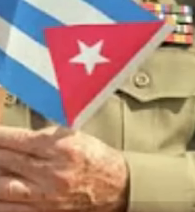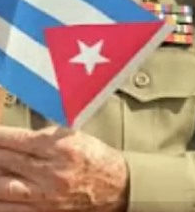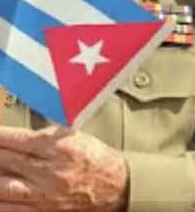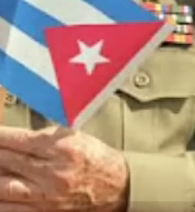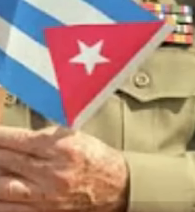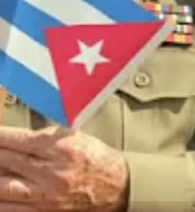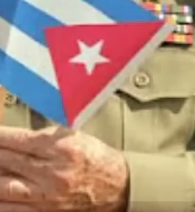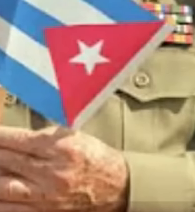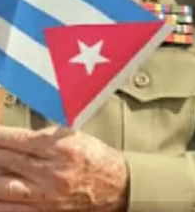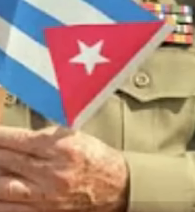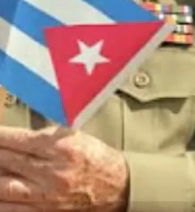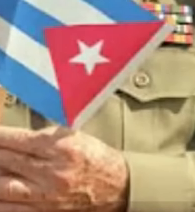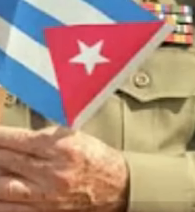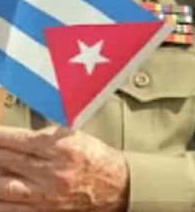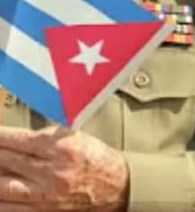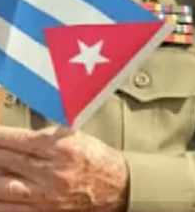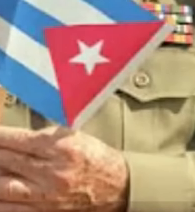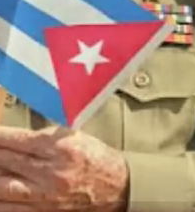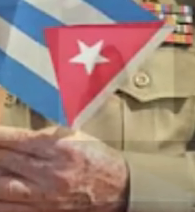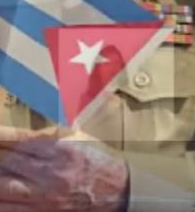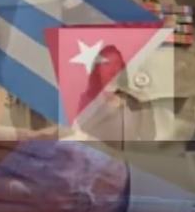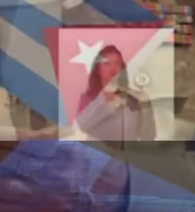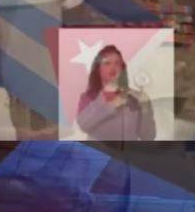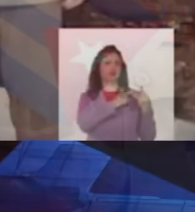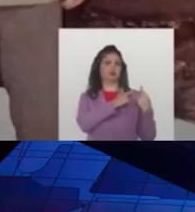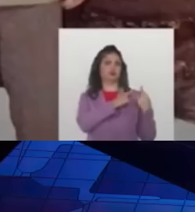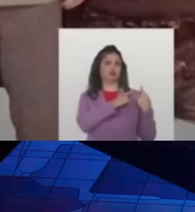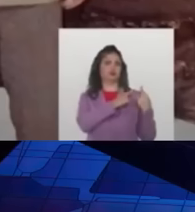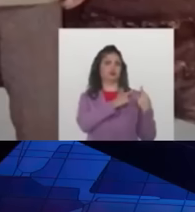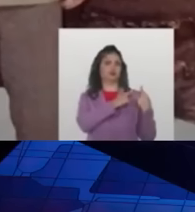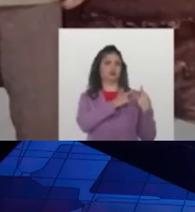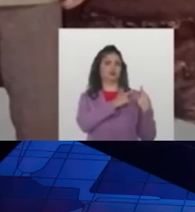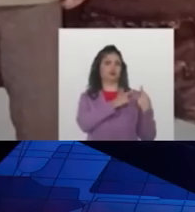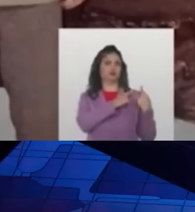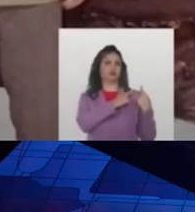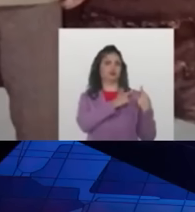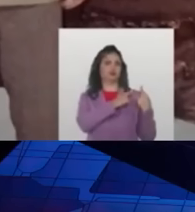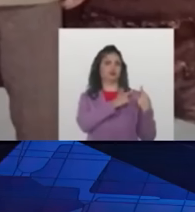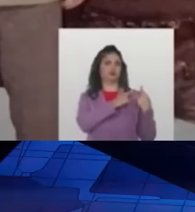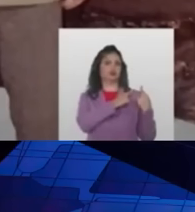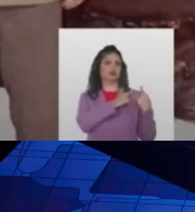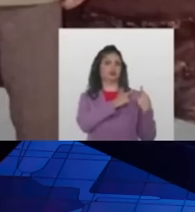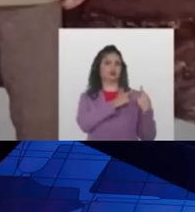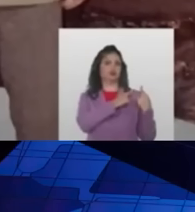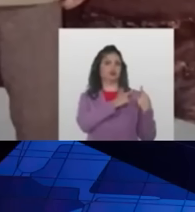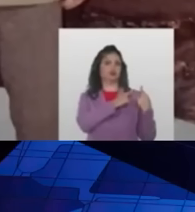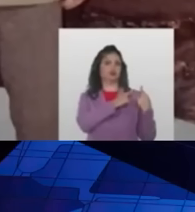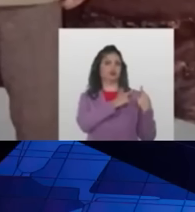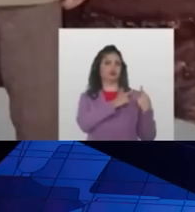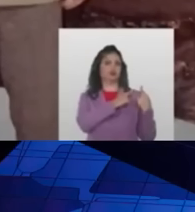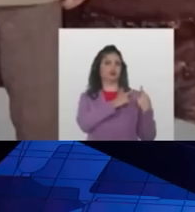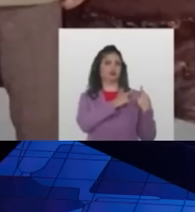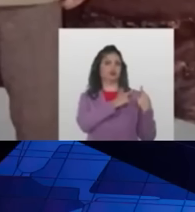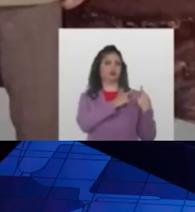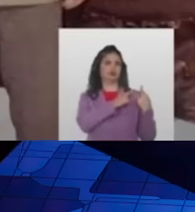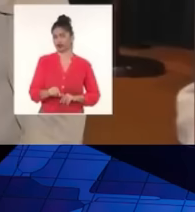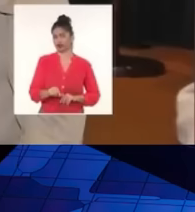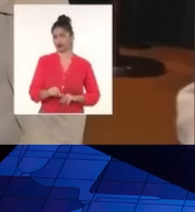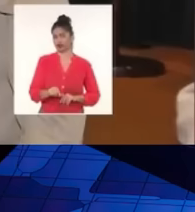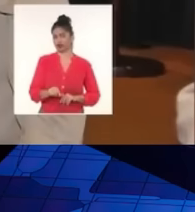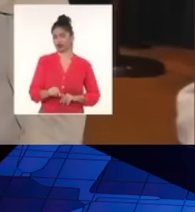en la alta cúpula castrista. No es casualidad. El cuarto alto militar está pasando con el